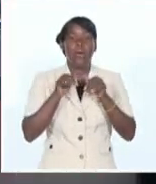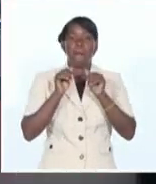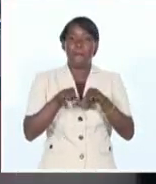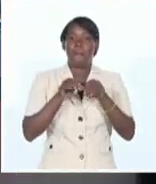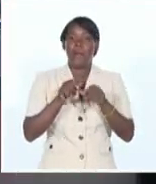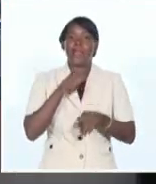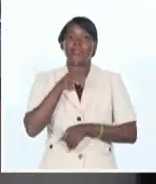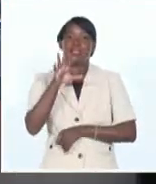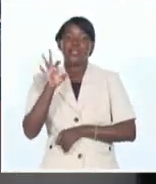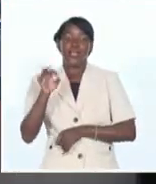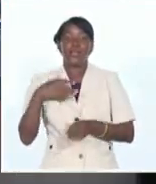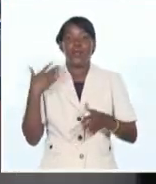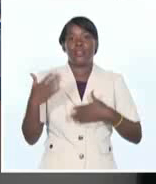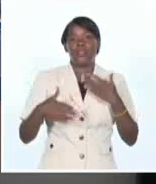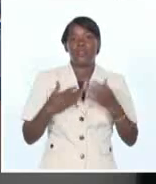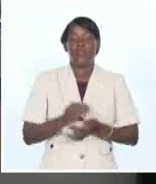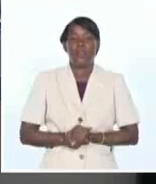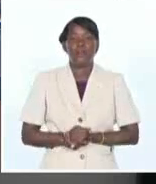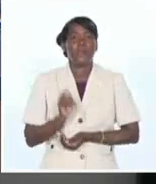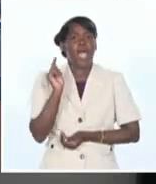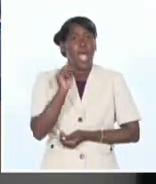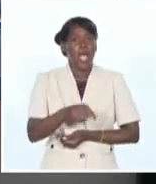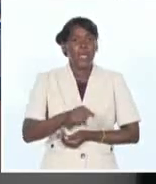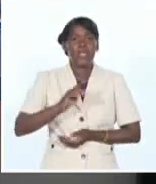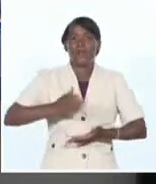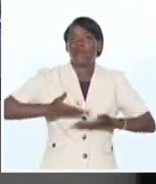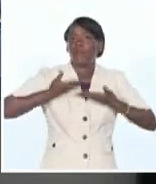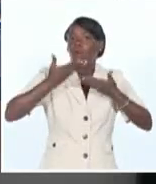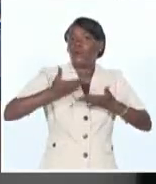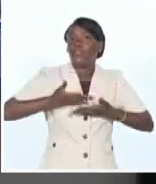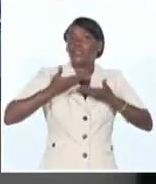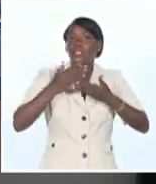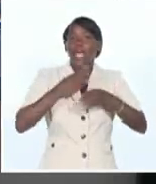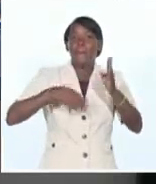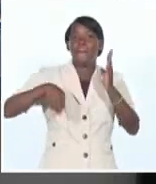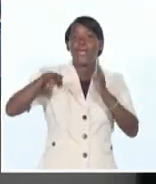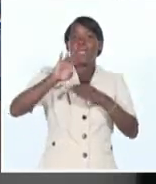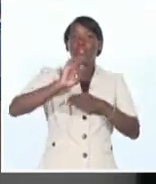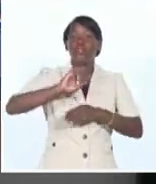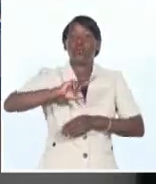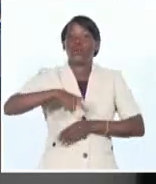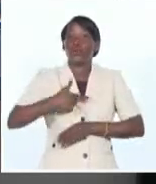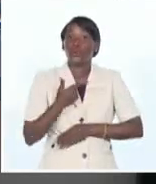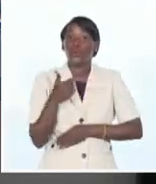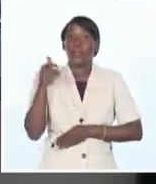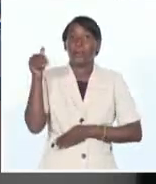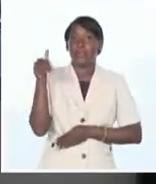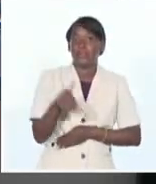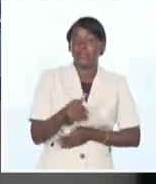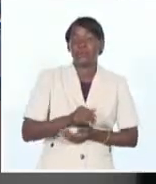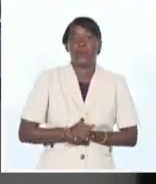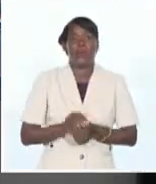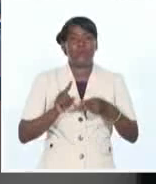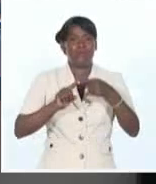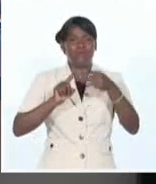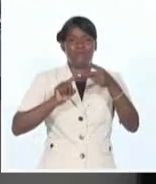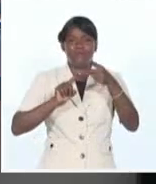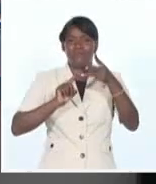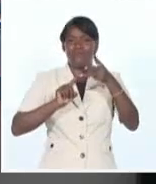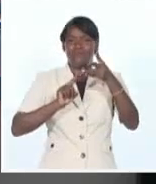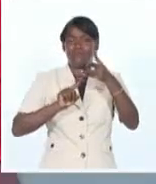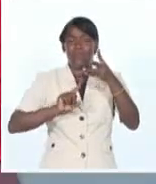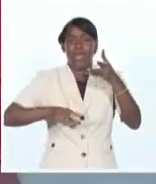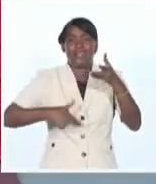que tuvieron lugar, donde estuvo nuestro ministro, donde estuvo Basilia Bapastamatiu, donde estuvieron otros artistas